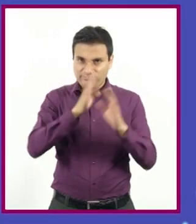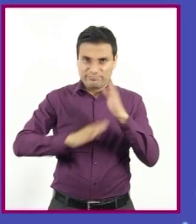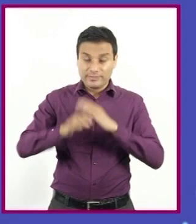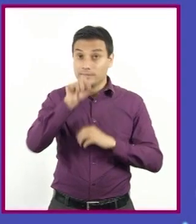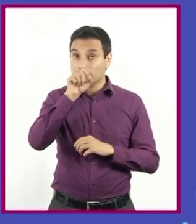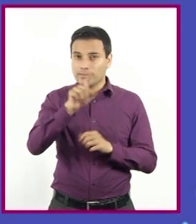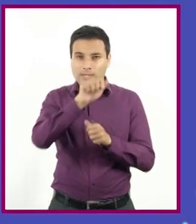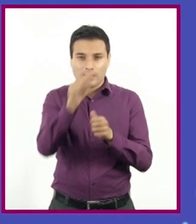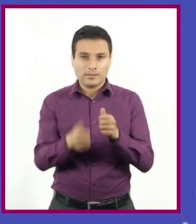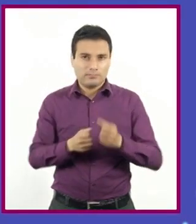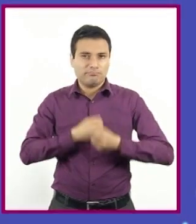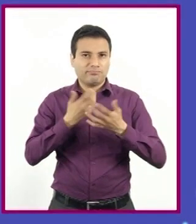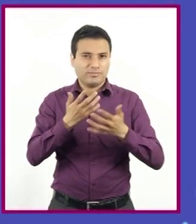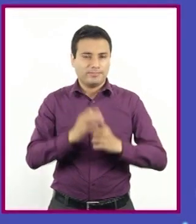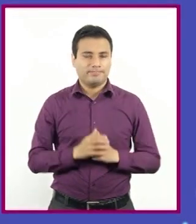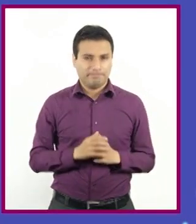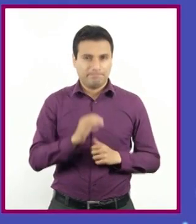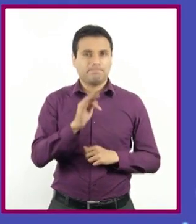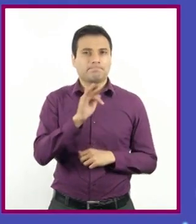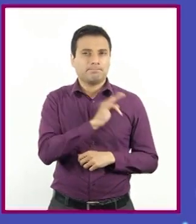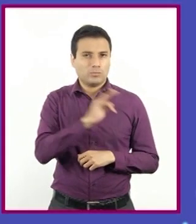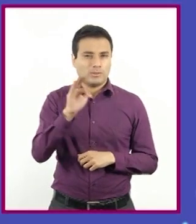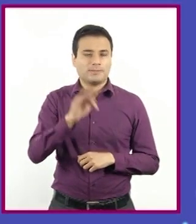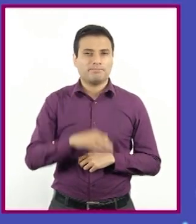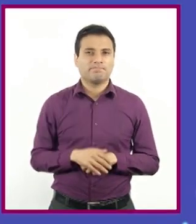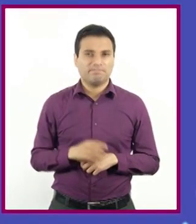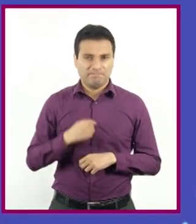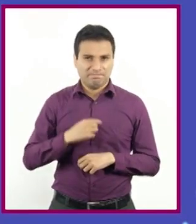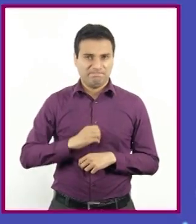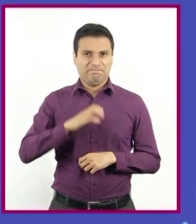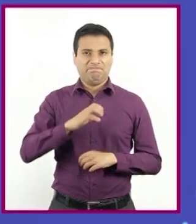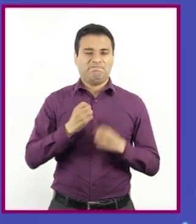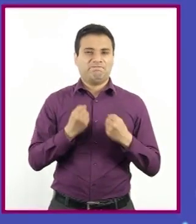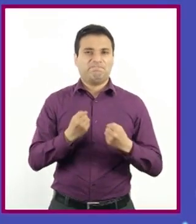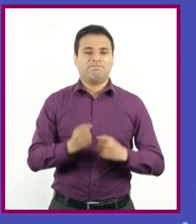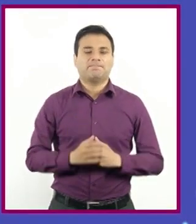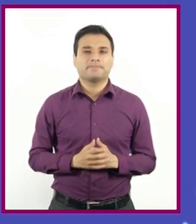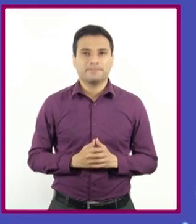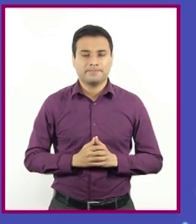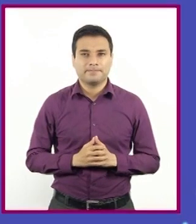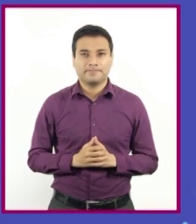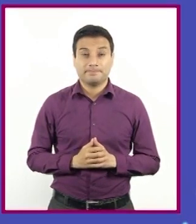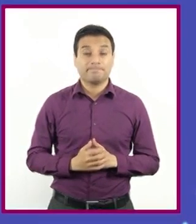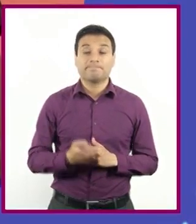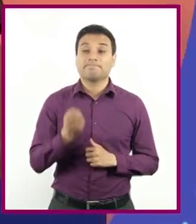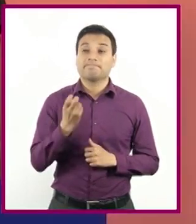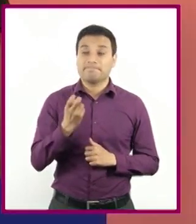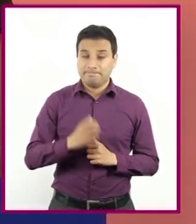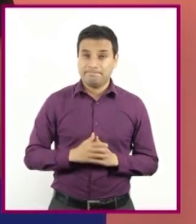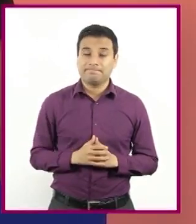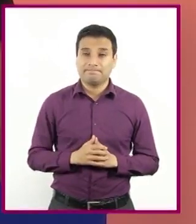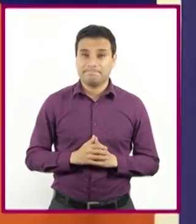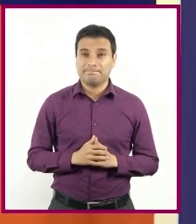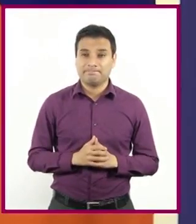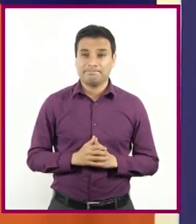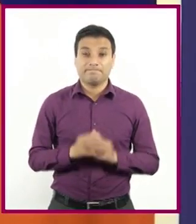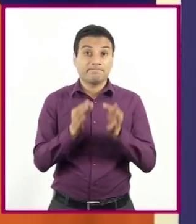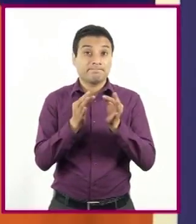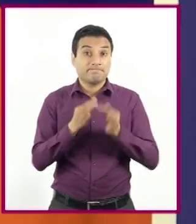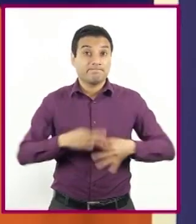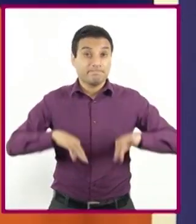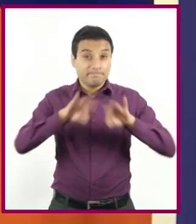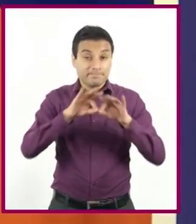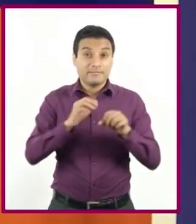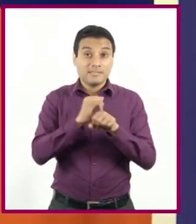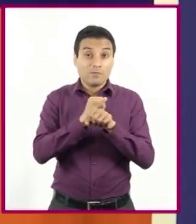vena artística para expresarse físicamente y para reforzar la confianza en sí mismo. Efectivamente, Daniel. Es importante que la